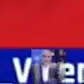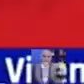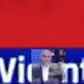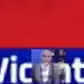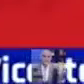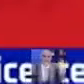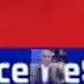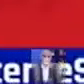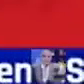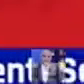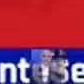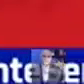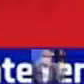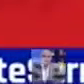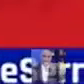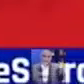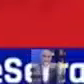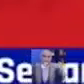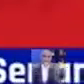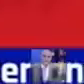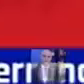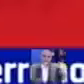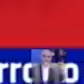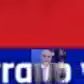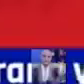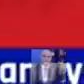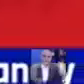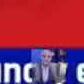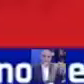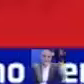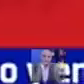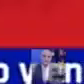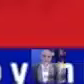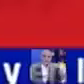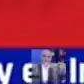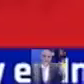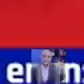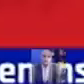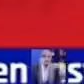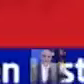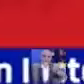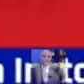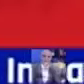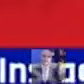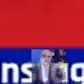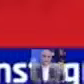que Mario Amparo Casar es una asidua